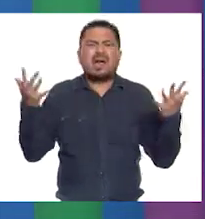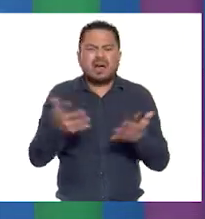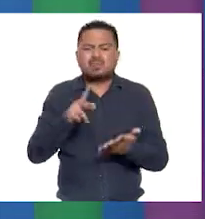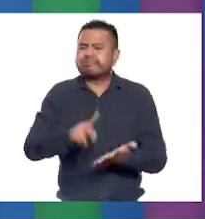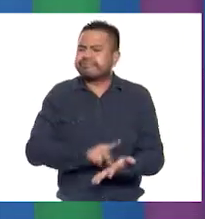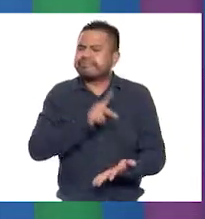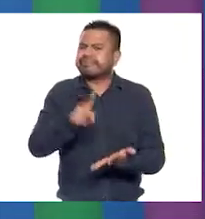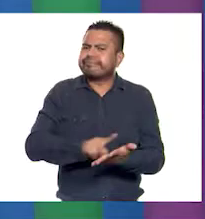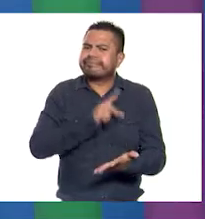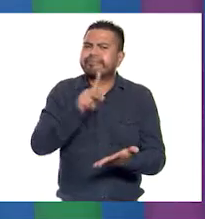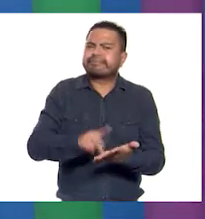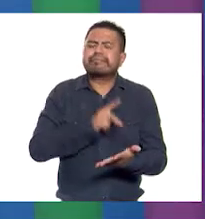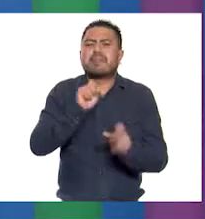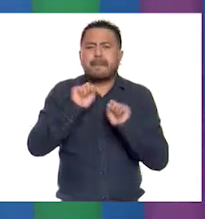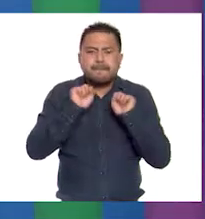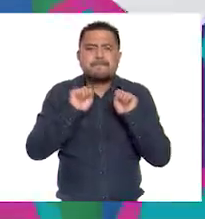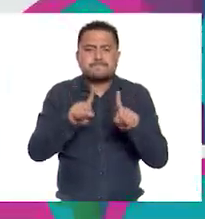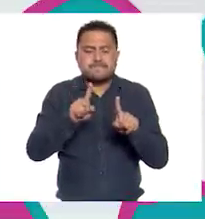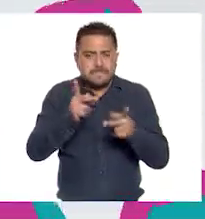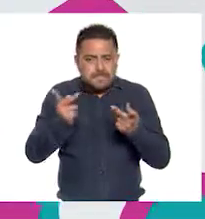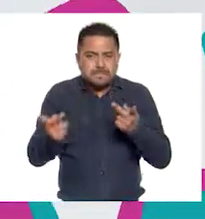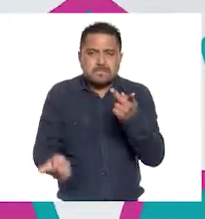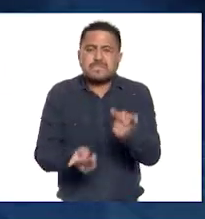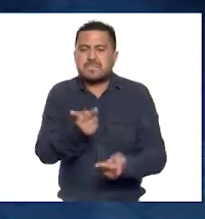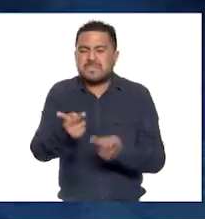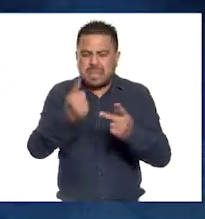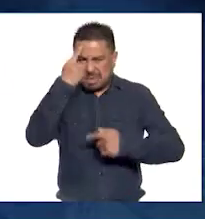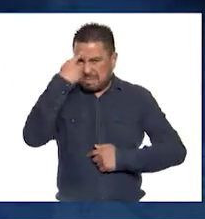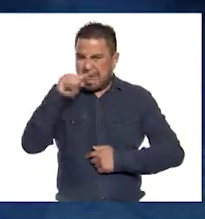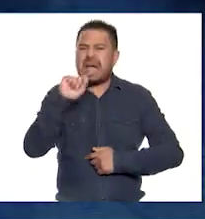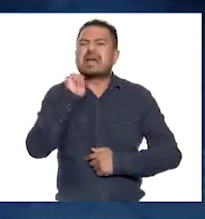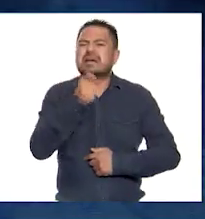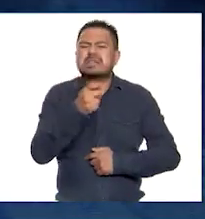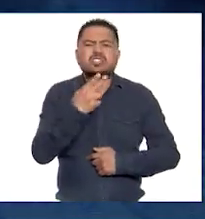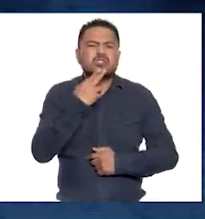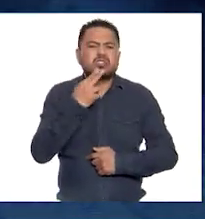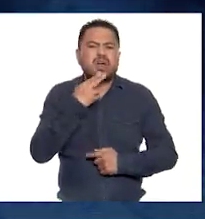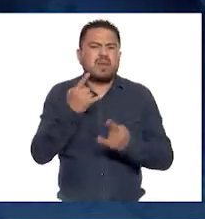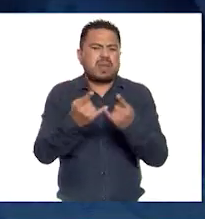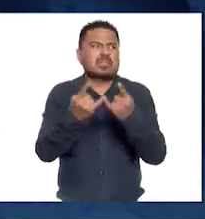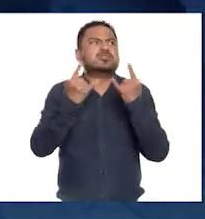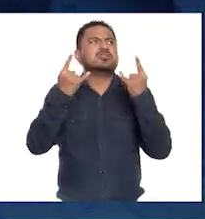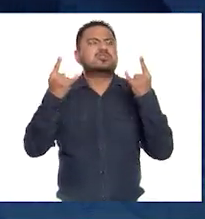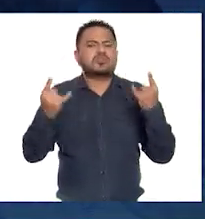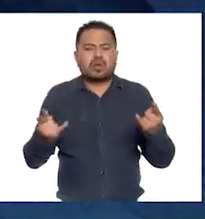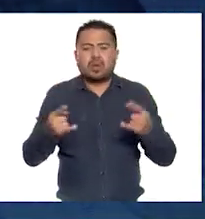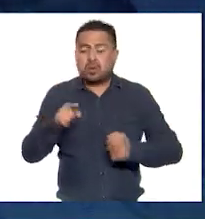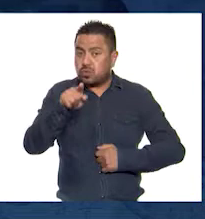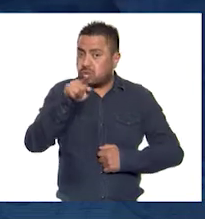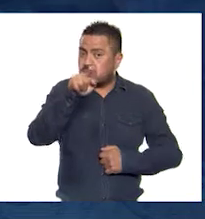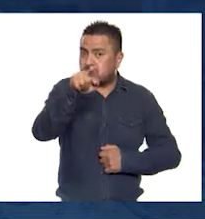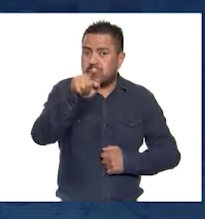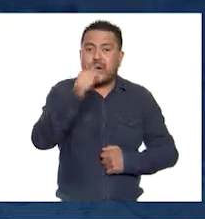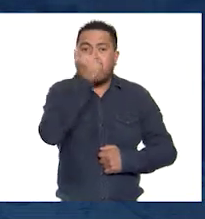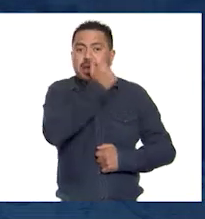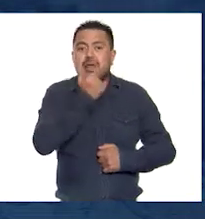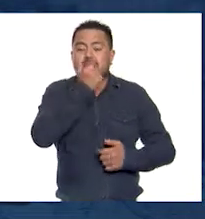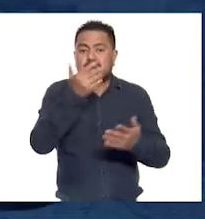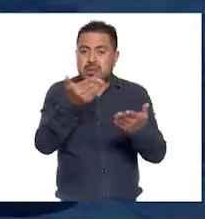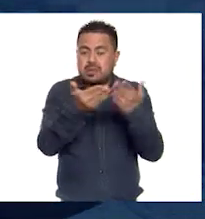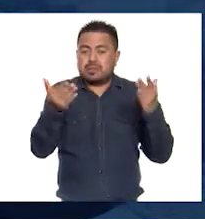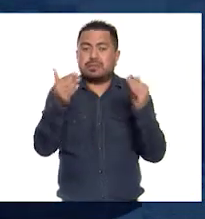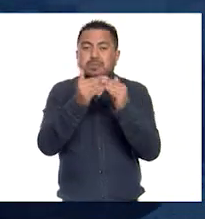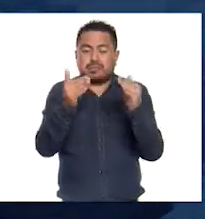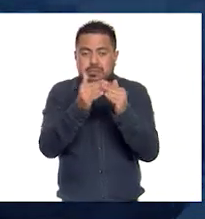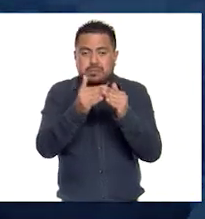y otra vez la misma pregunta. ¿Para qué nos sirve la historia? ¿Ustedes, alumnas y alumnos en